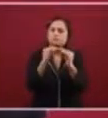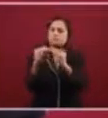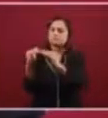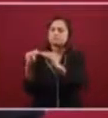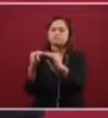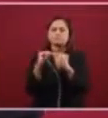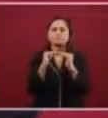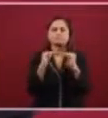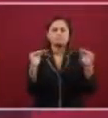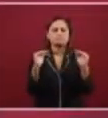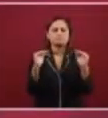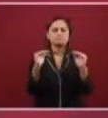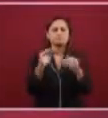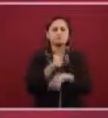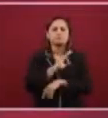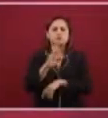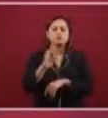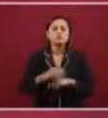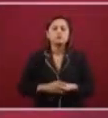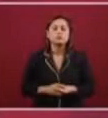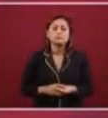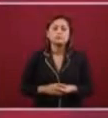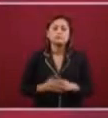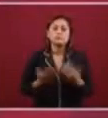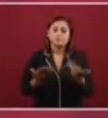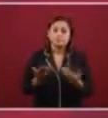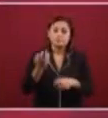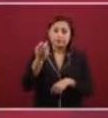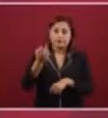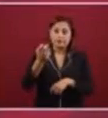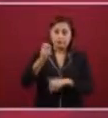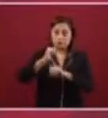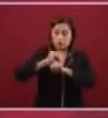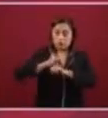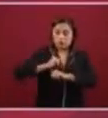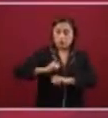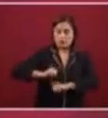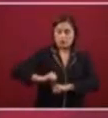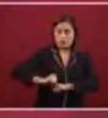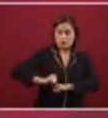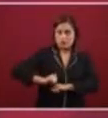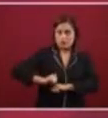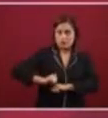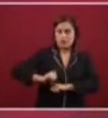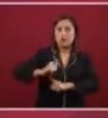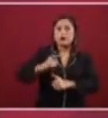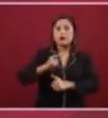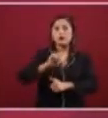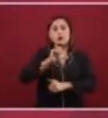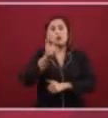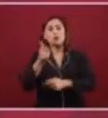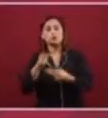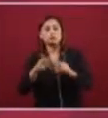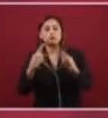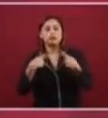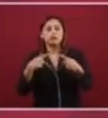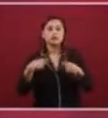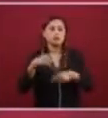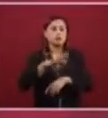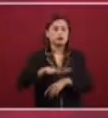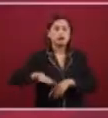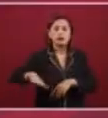Entonces, esto aplica para autoridades, pero aplica también para ciudadanos, para